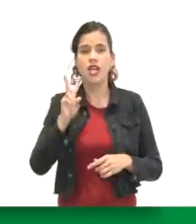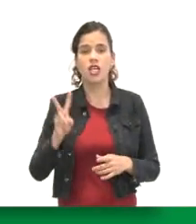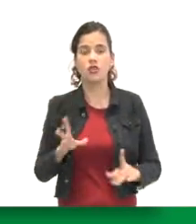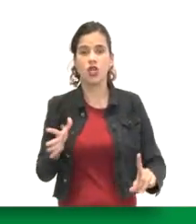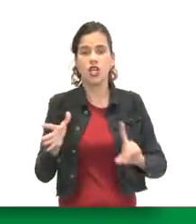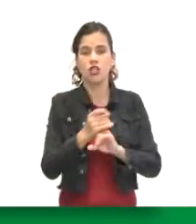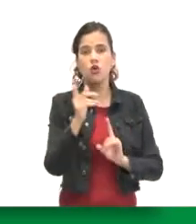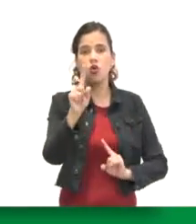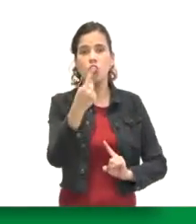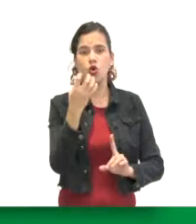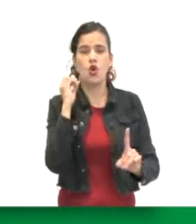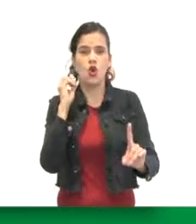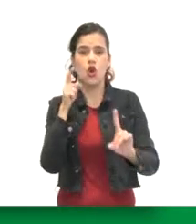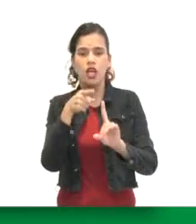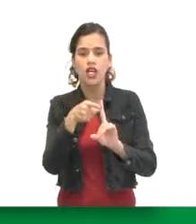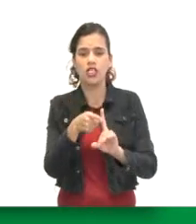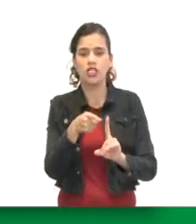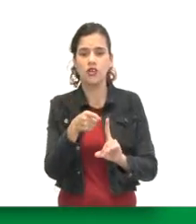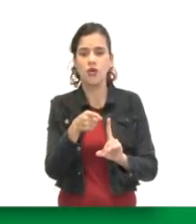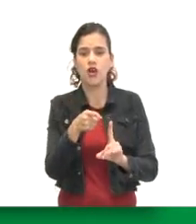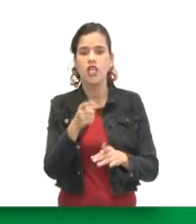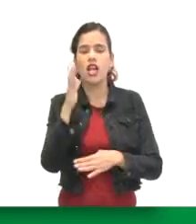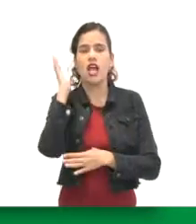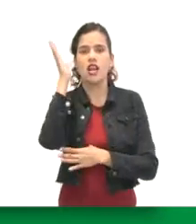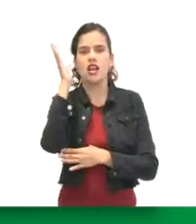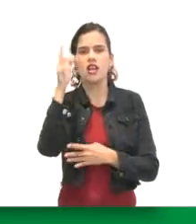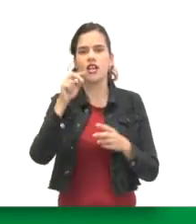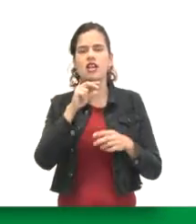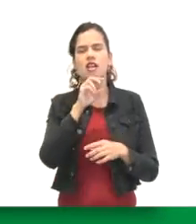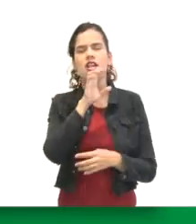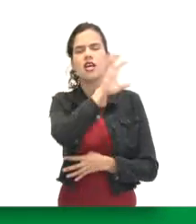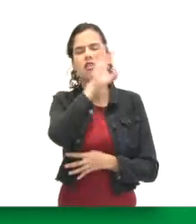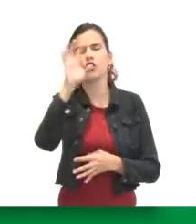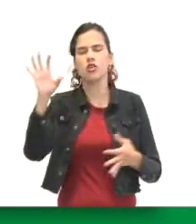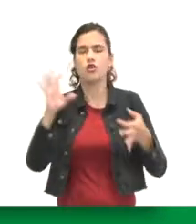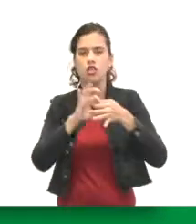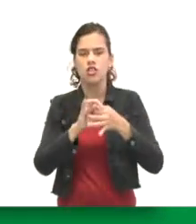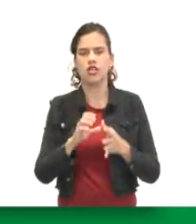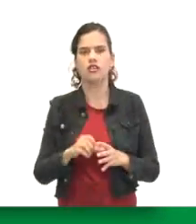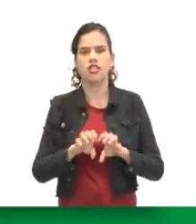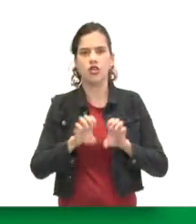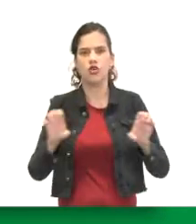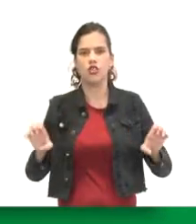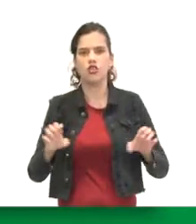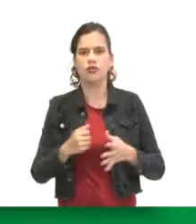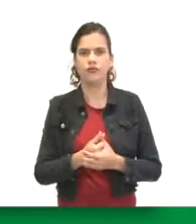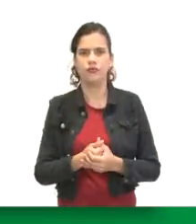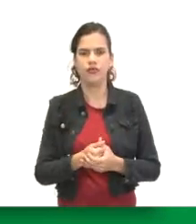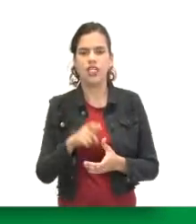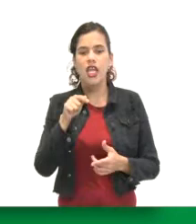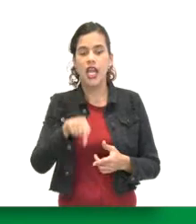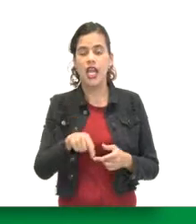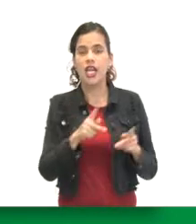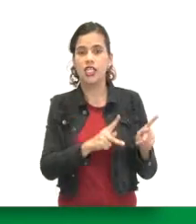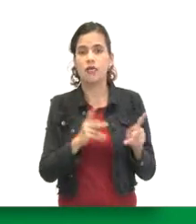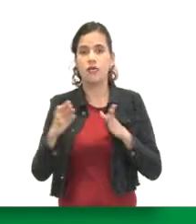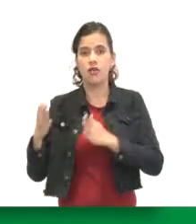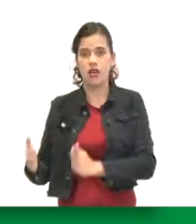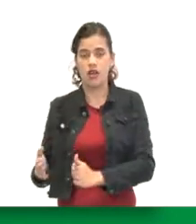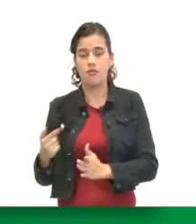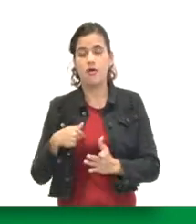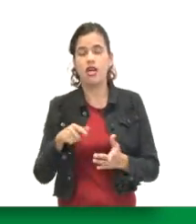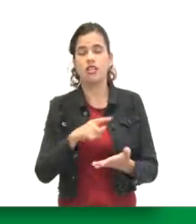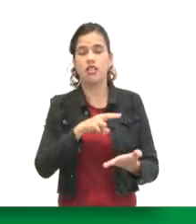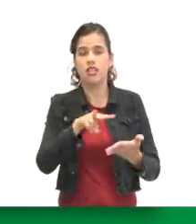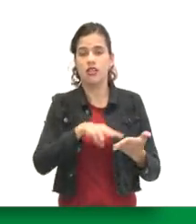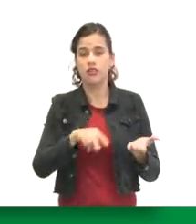los objetivos de la Organización de las Naciones Unidas, ONU, en materia educativa. Este programa de alfabetización